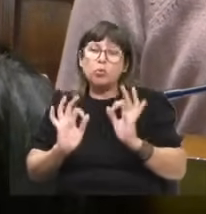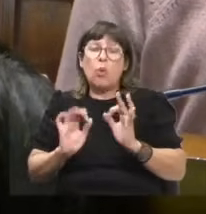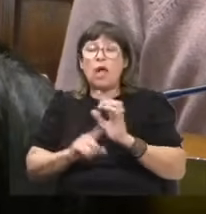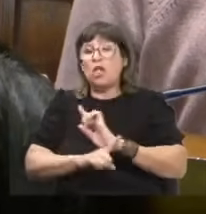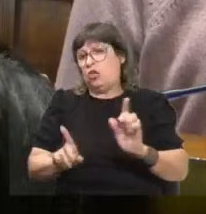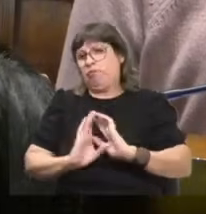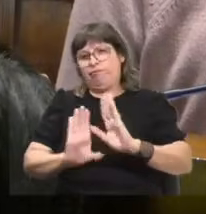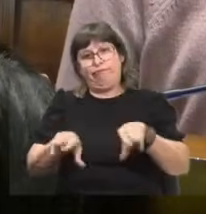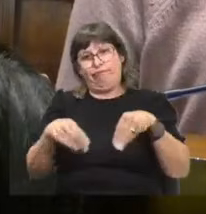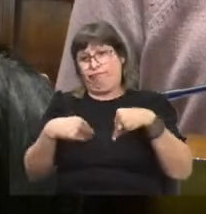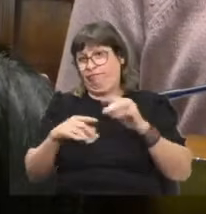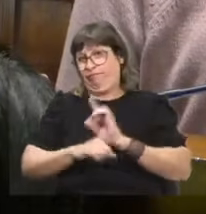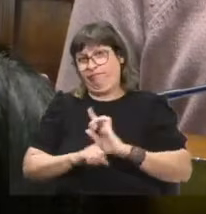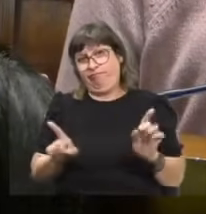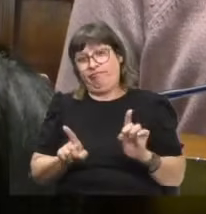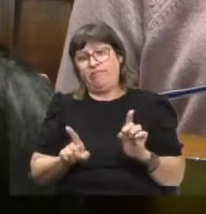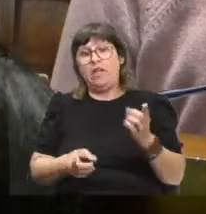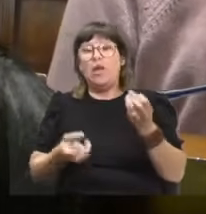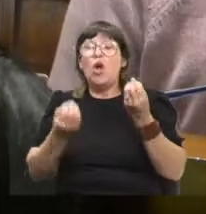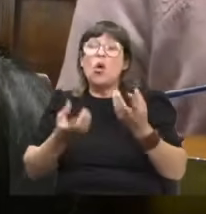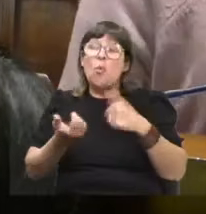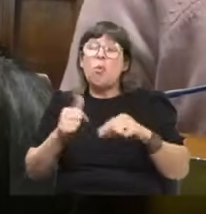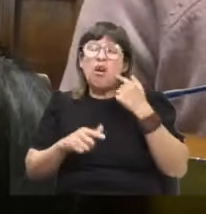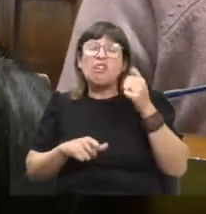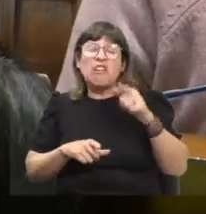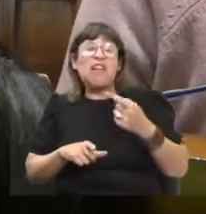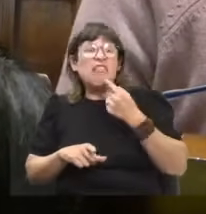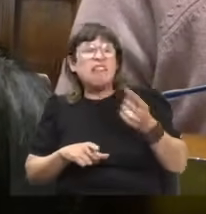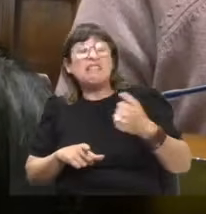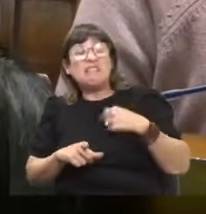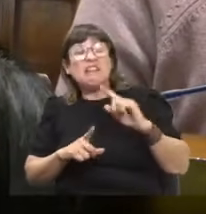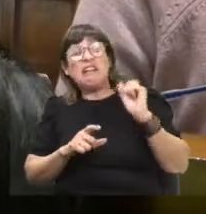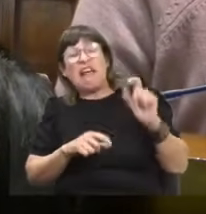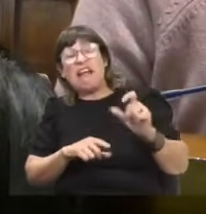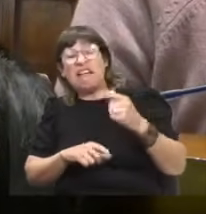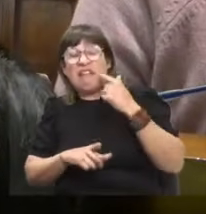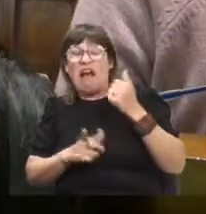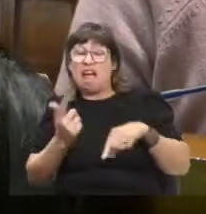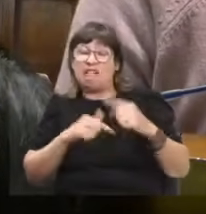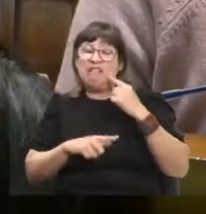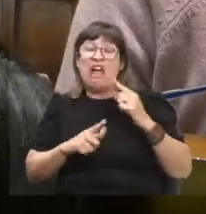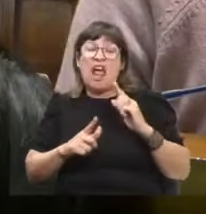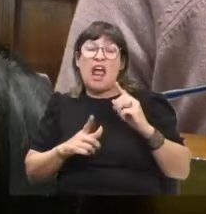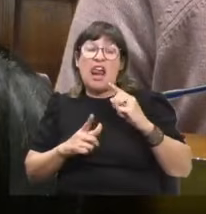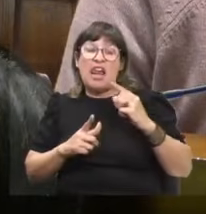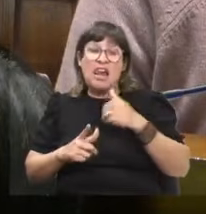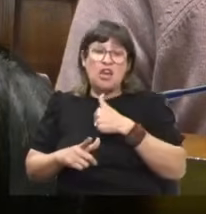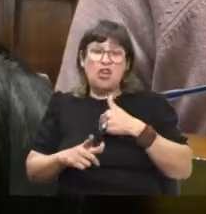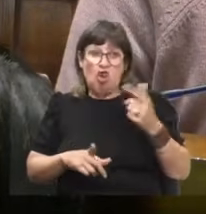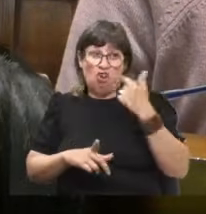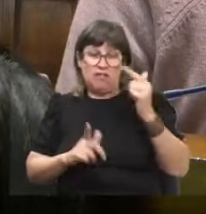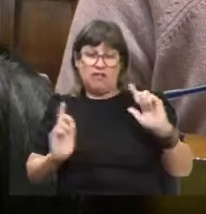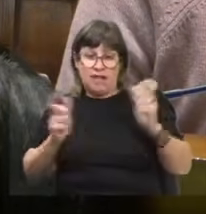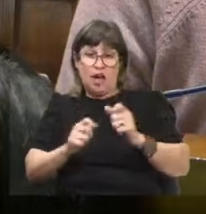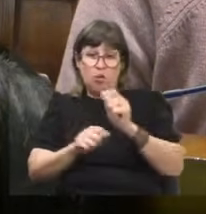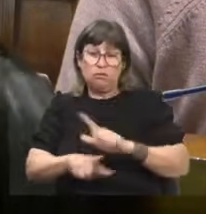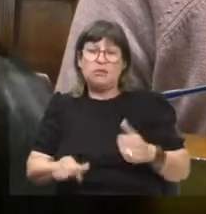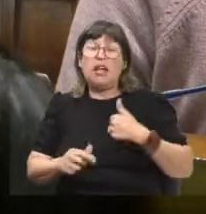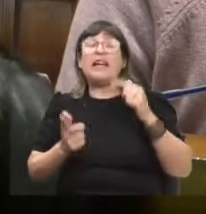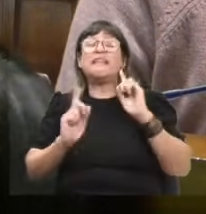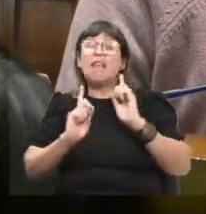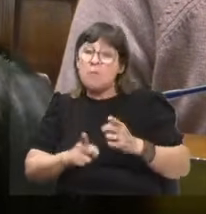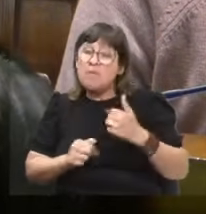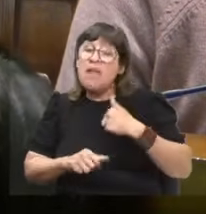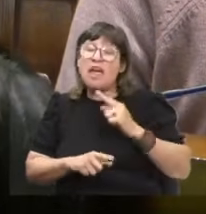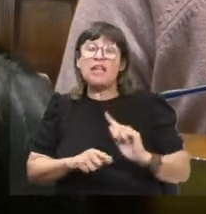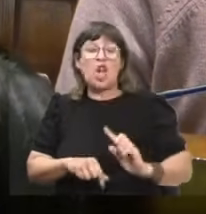inadmisible, porque desacreditar su función es desacreditar los principios y valores que deben